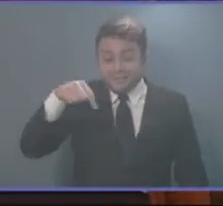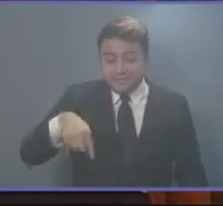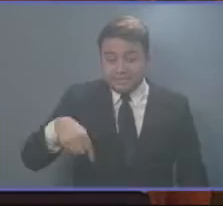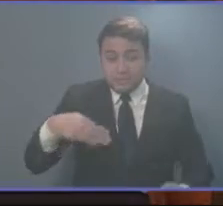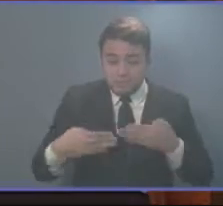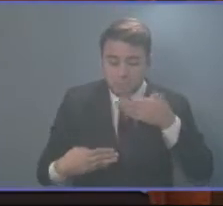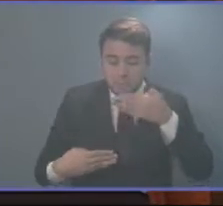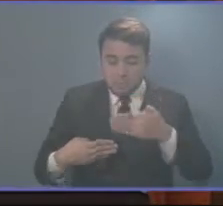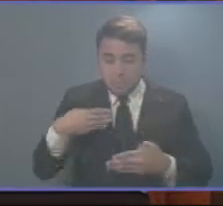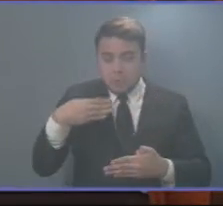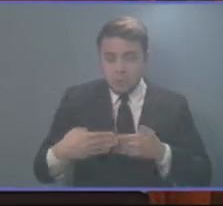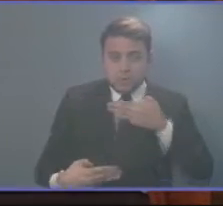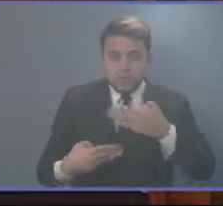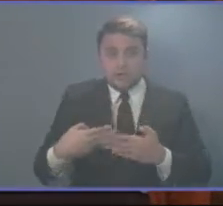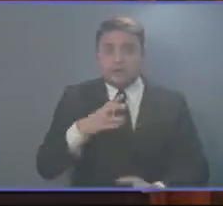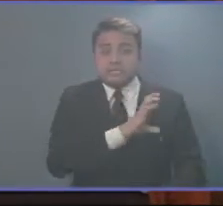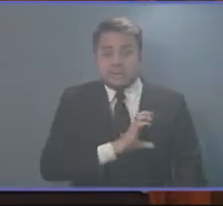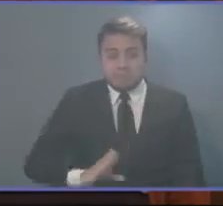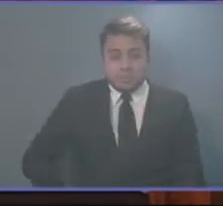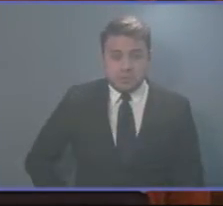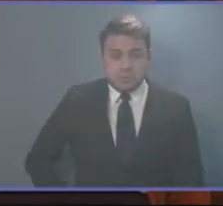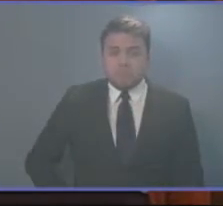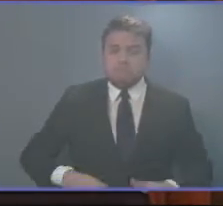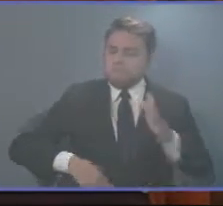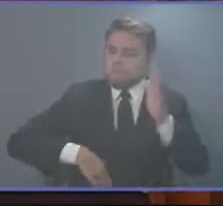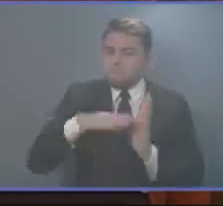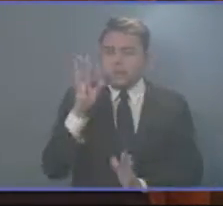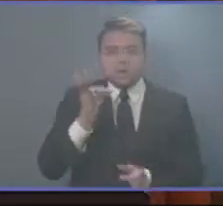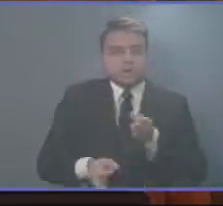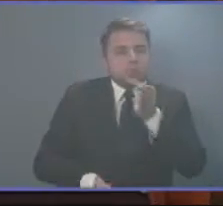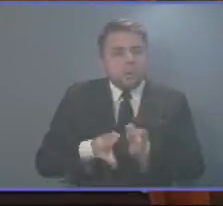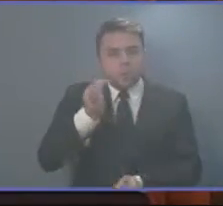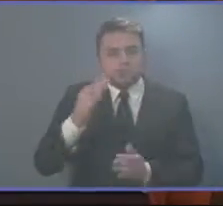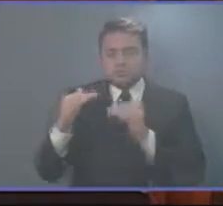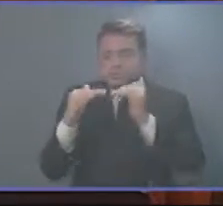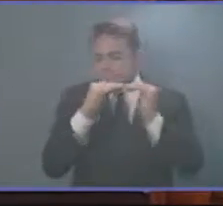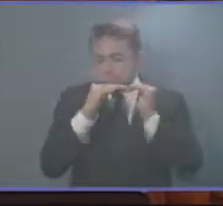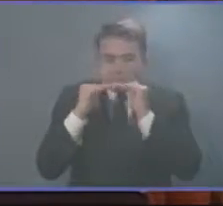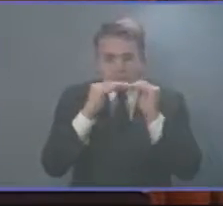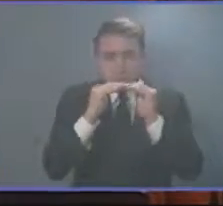que El Salvador sea un país más justo, más igualitario y con oportunidades para todos. Gracias, presidente.